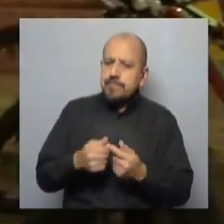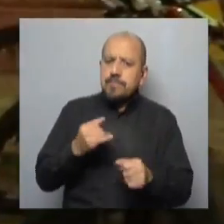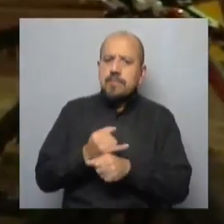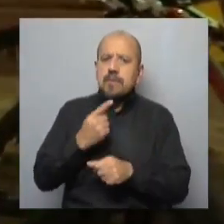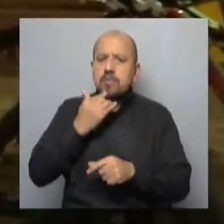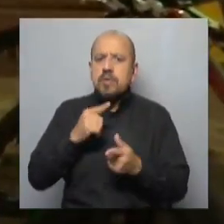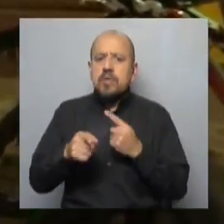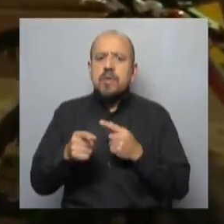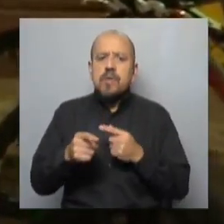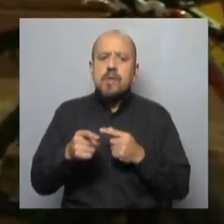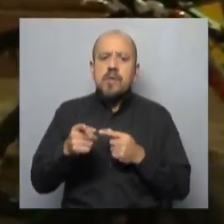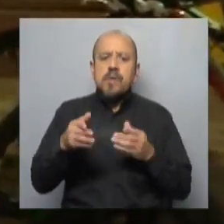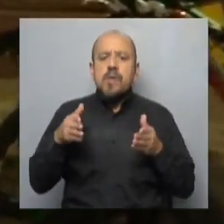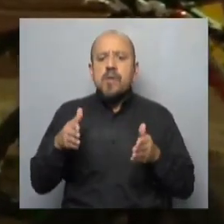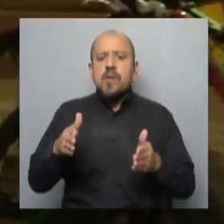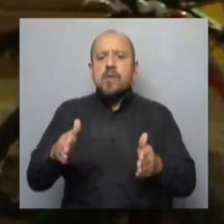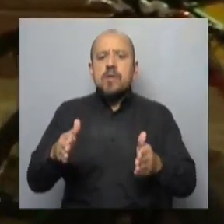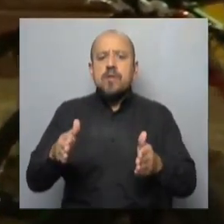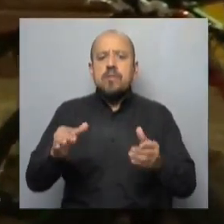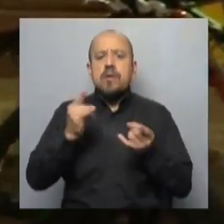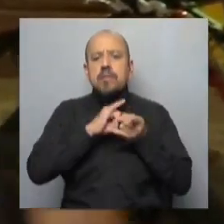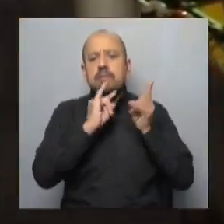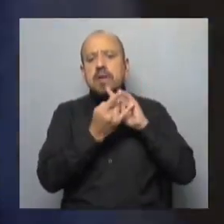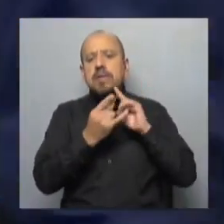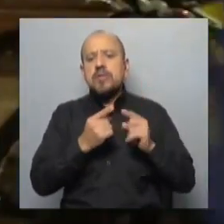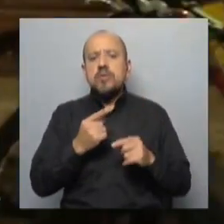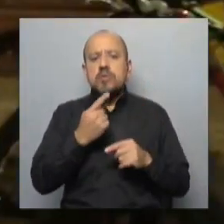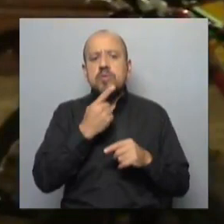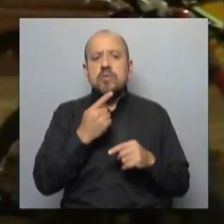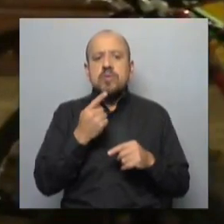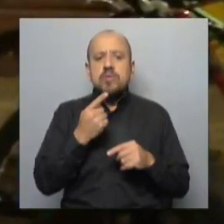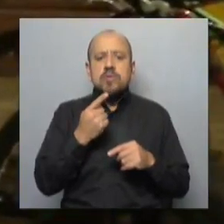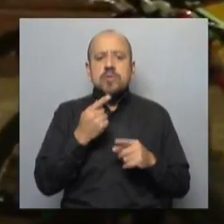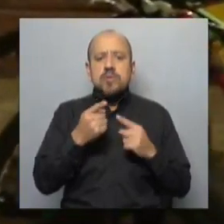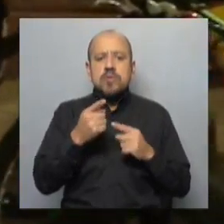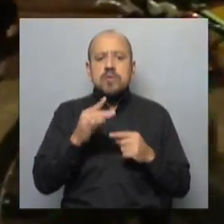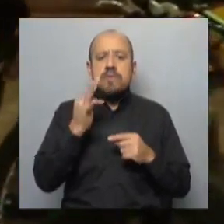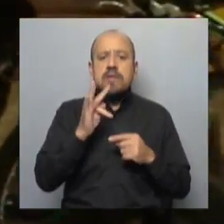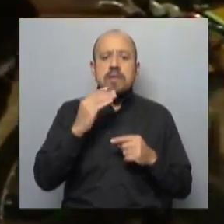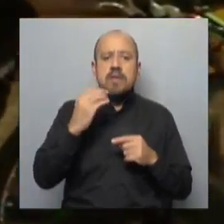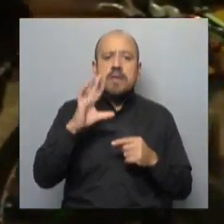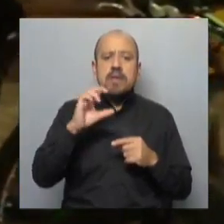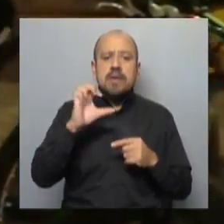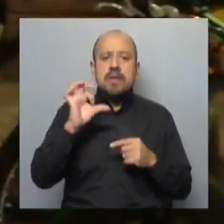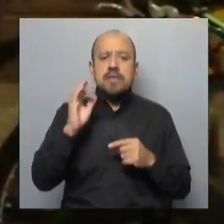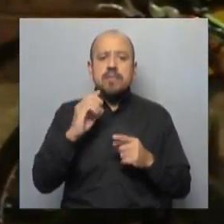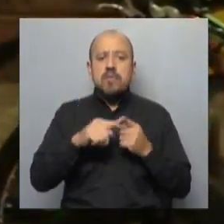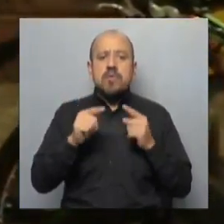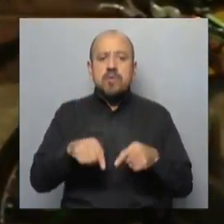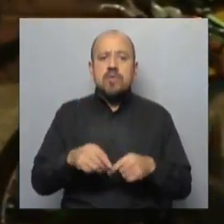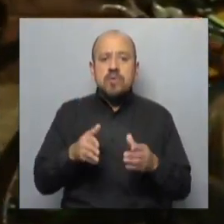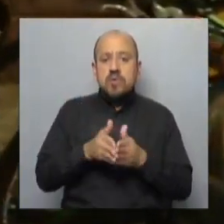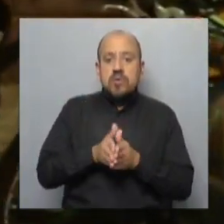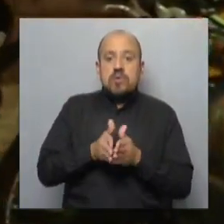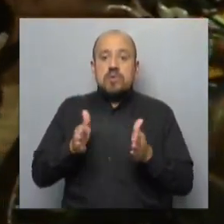por ejemplo con la bicisenda que va para el palacio este crespo es que por ejemplo no está separado del